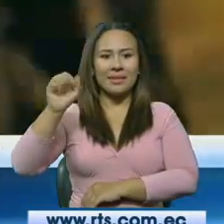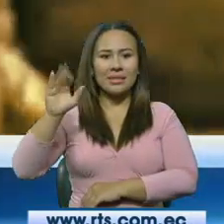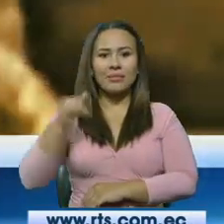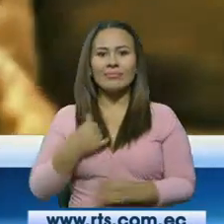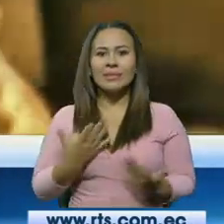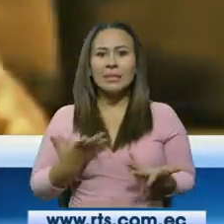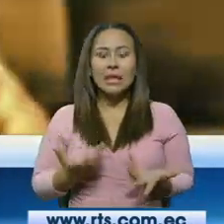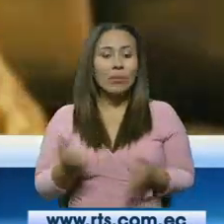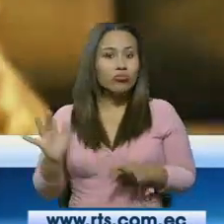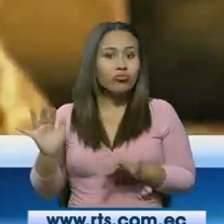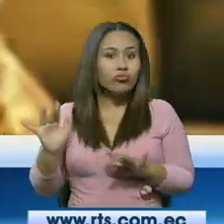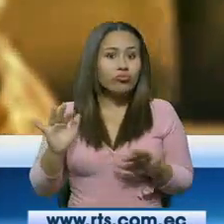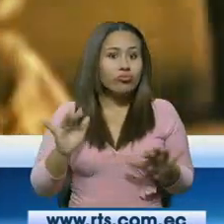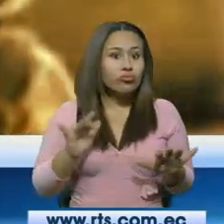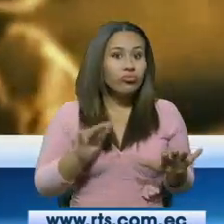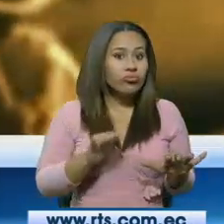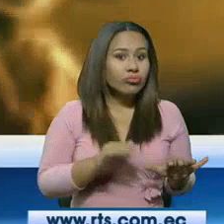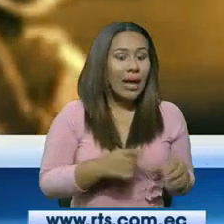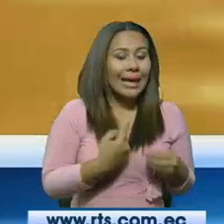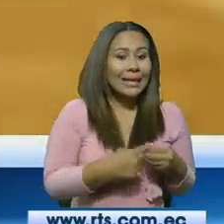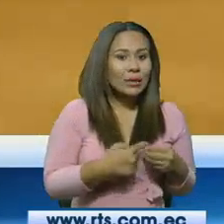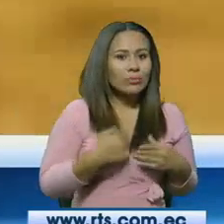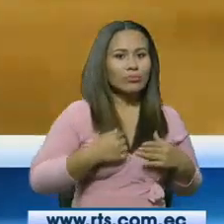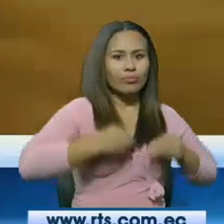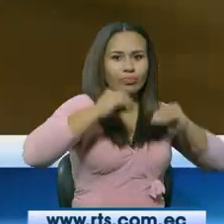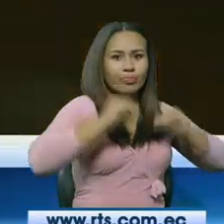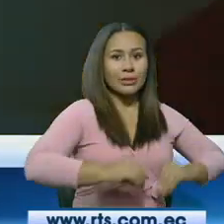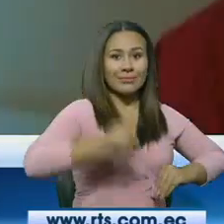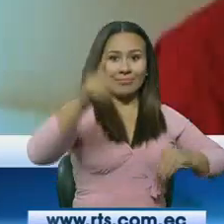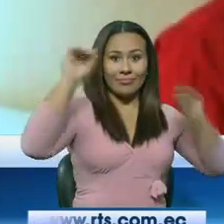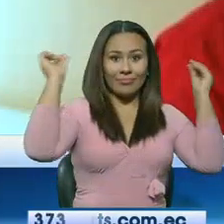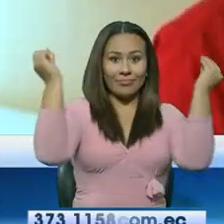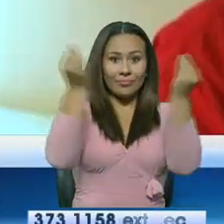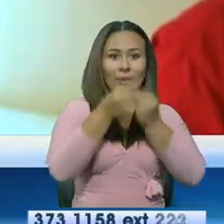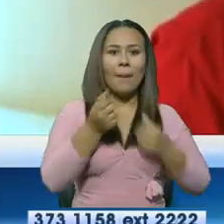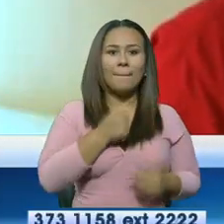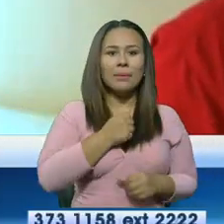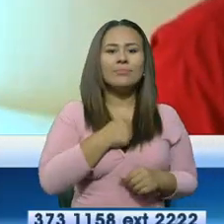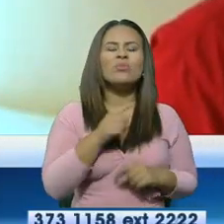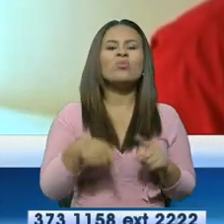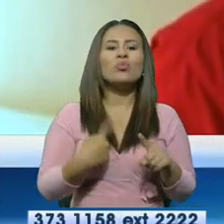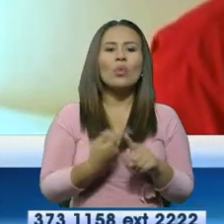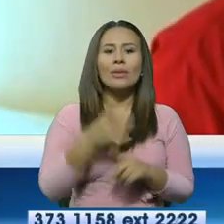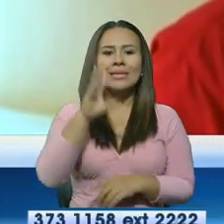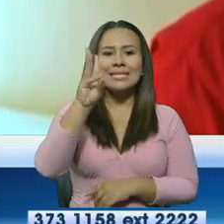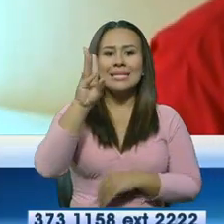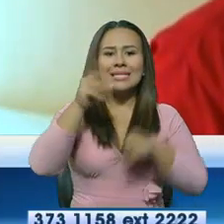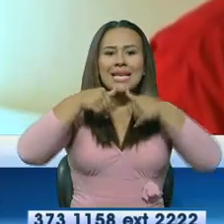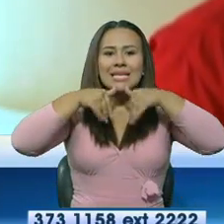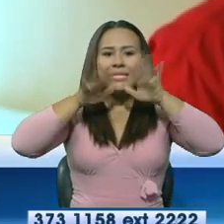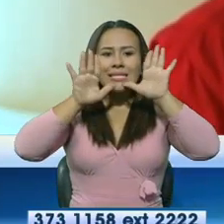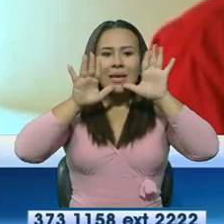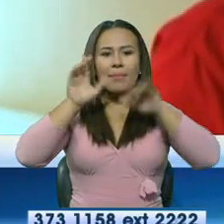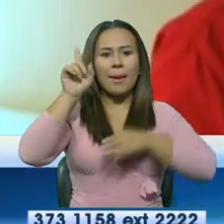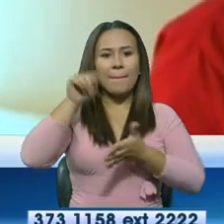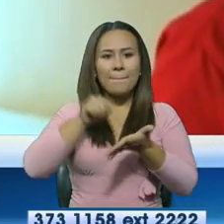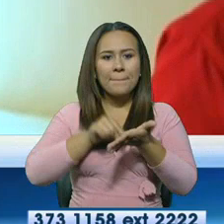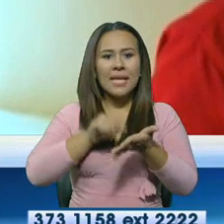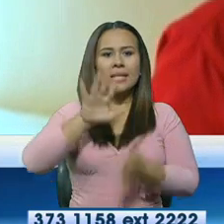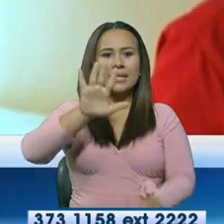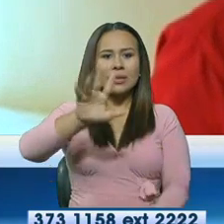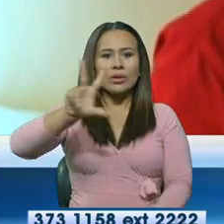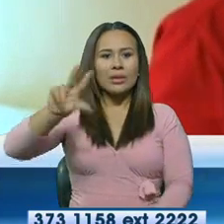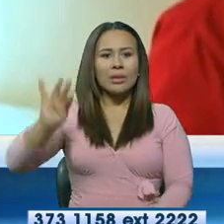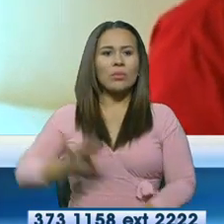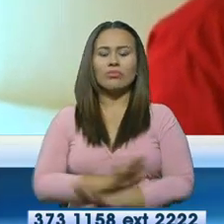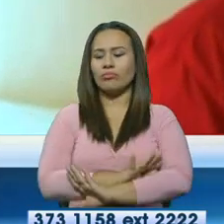de Quito para establecer el asentamiento mismo de la ciudad. Y eso ocurre un 6 de diciembre de 1534, que es básicamente el